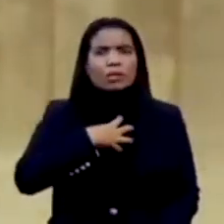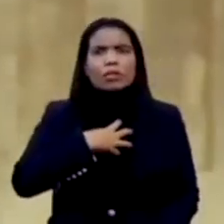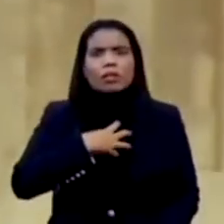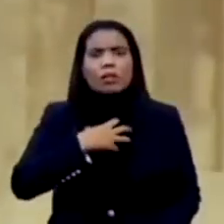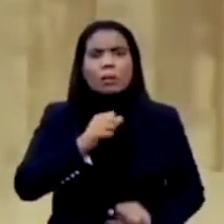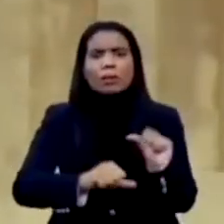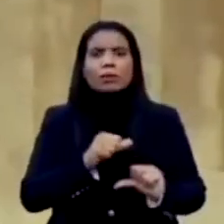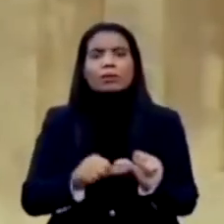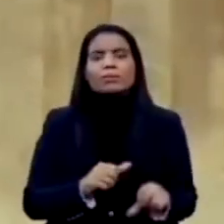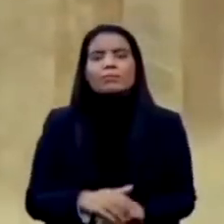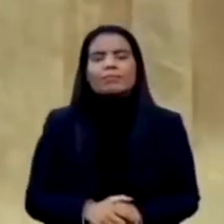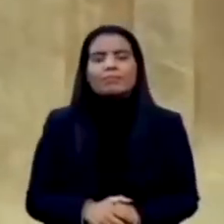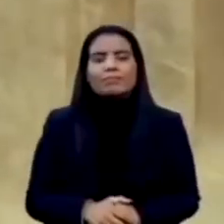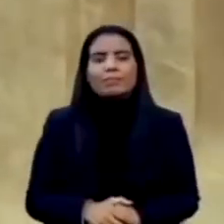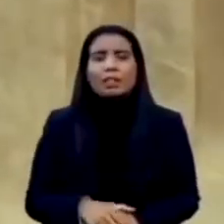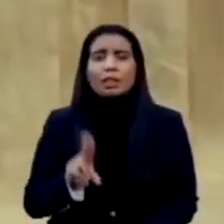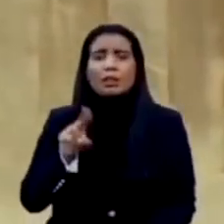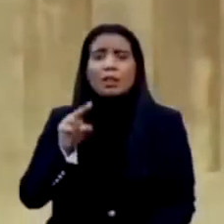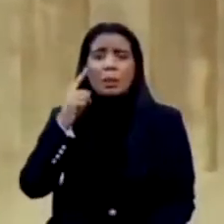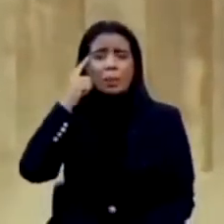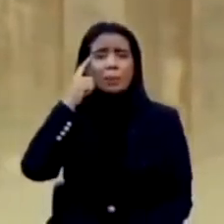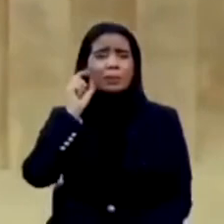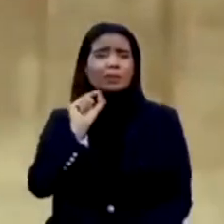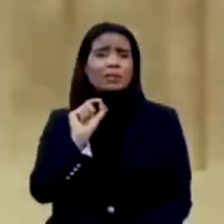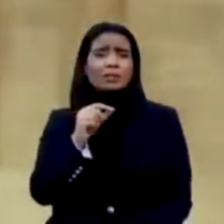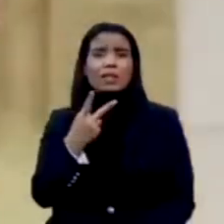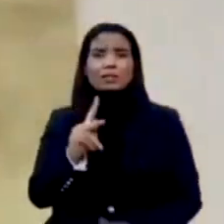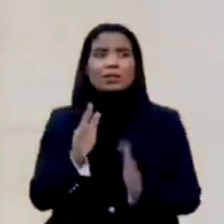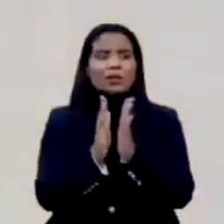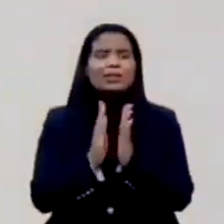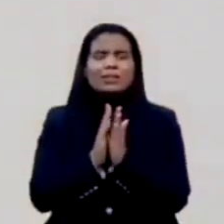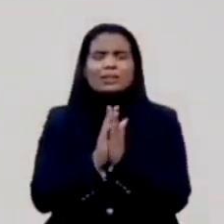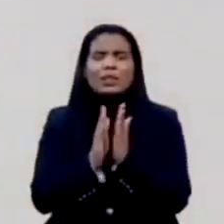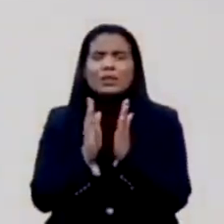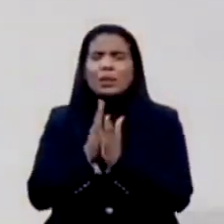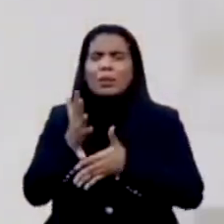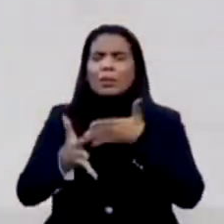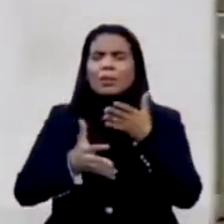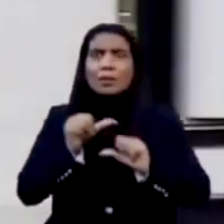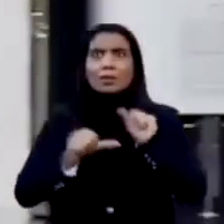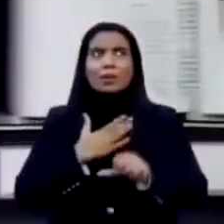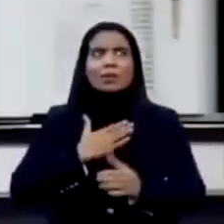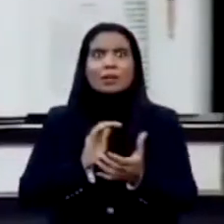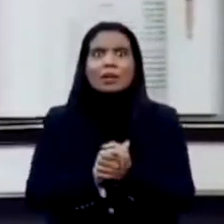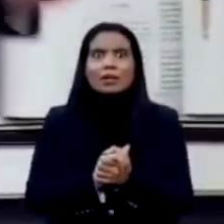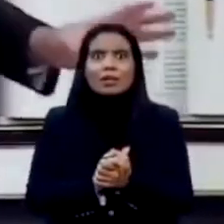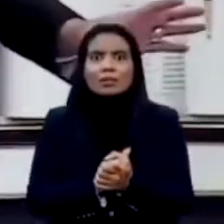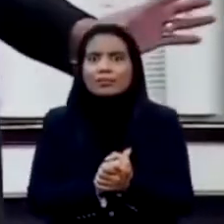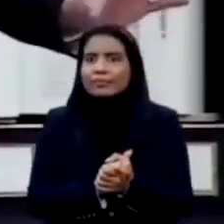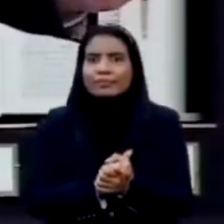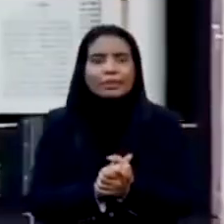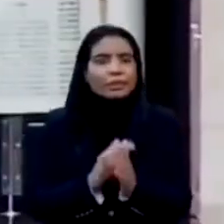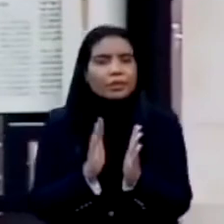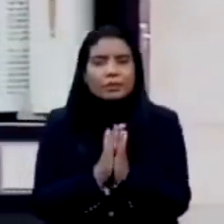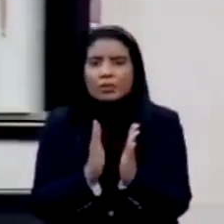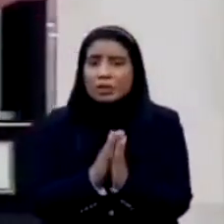nunca esperé que su oración vaya a cambiar su casamiento la oración por sí sola no va a cambiar nada en